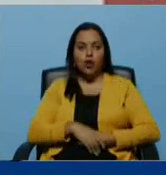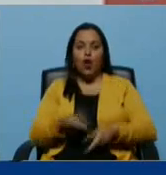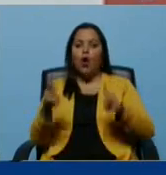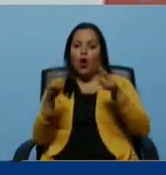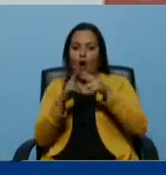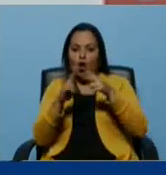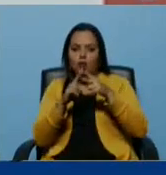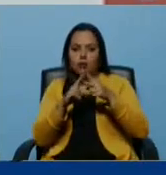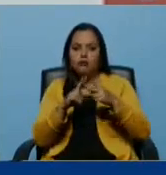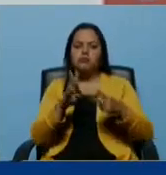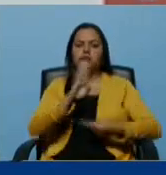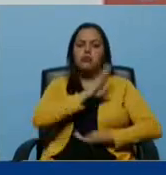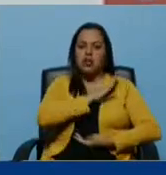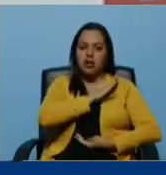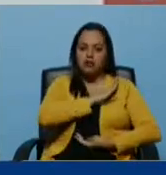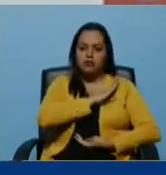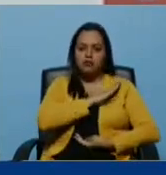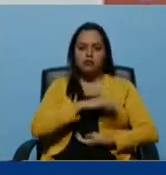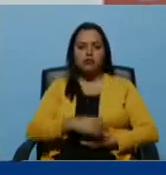conocimiento tenemos,